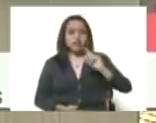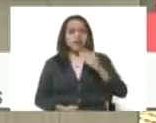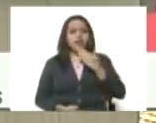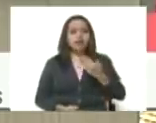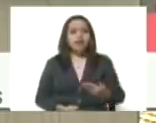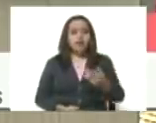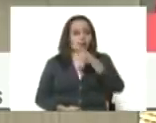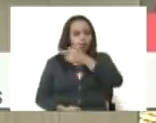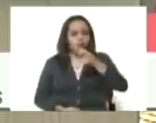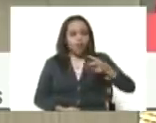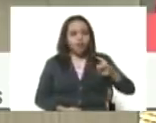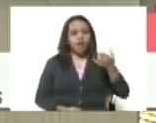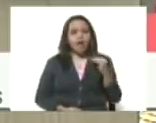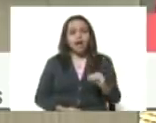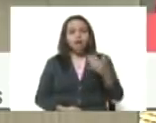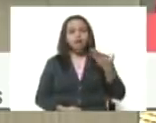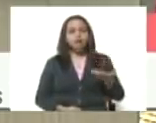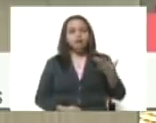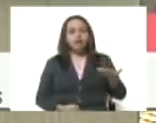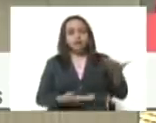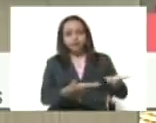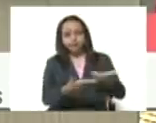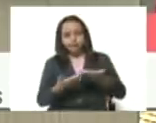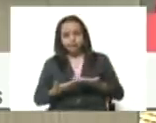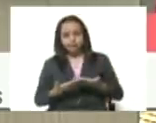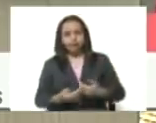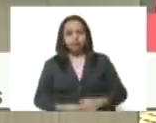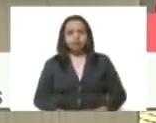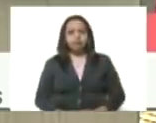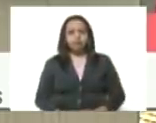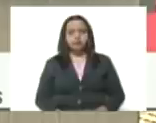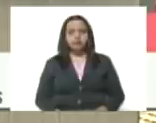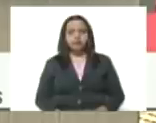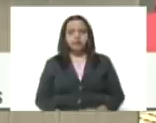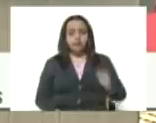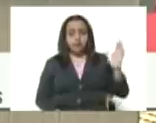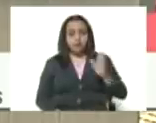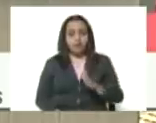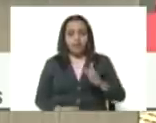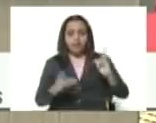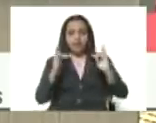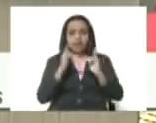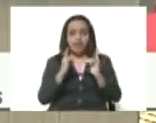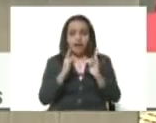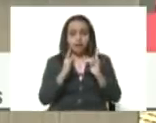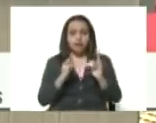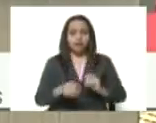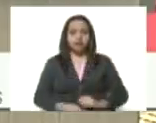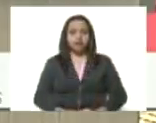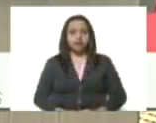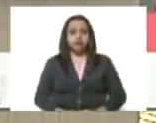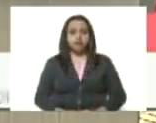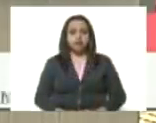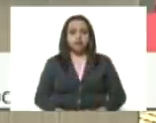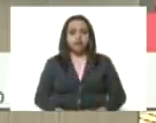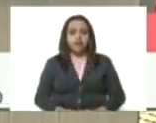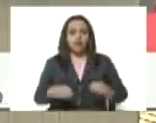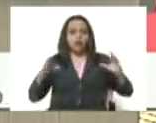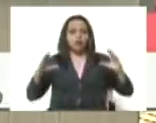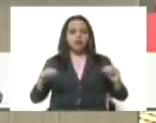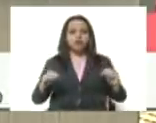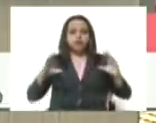pueblo de Turquía por esta importante donación. Vienen allí camas hospitalarias, vienen